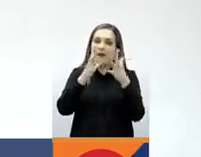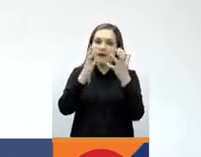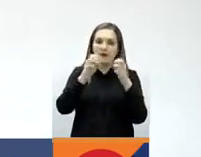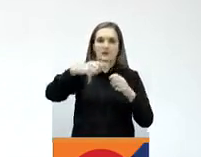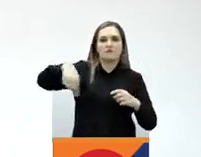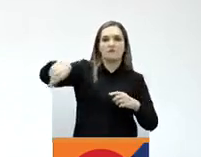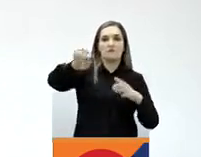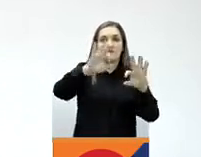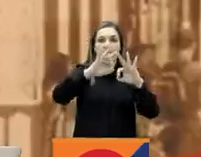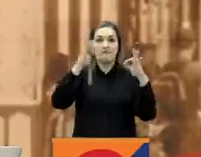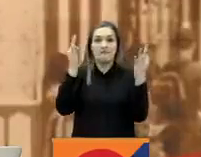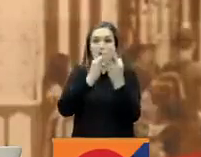las reuniones las hagan en sitios